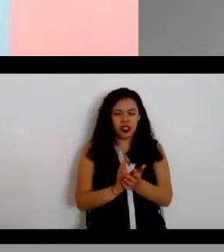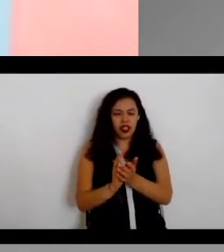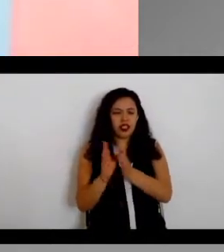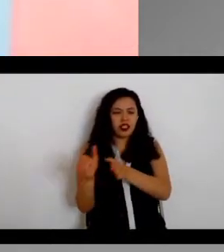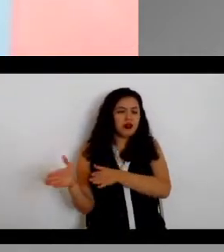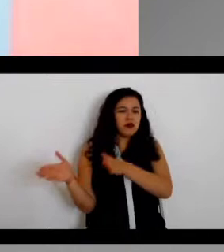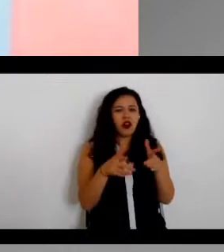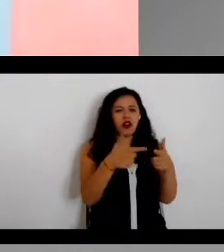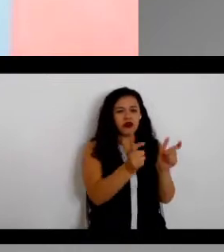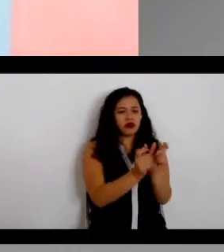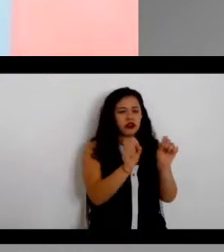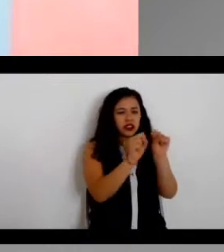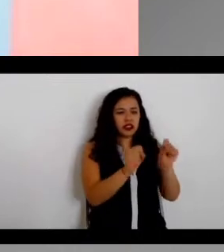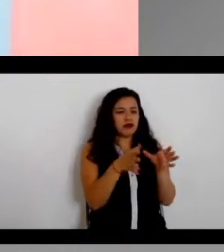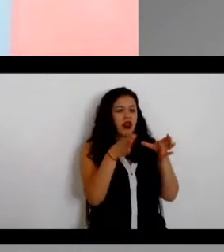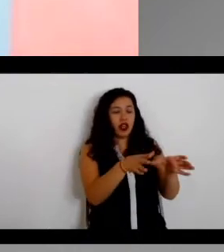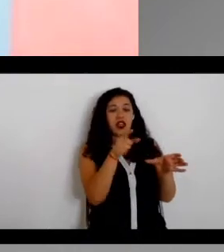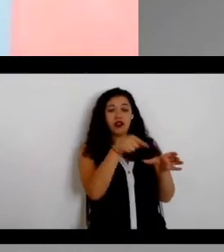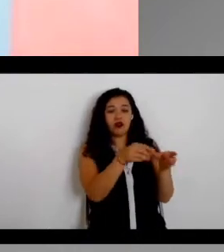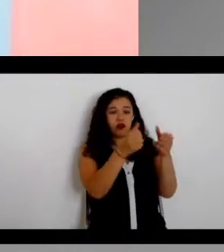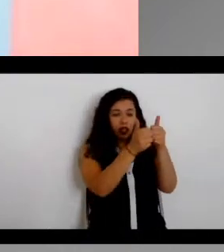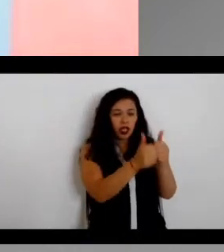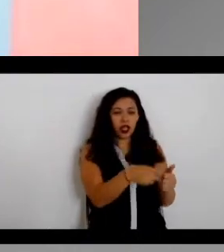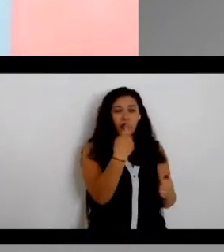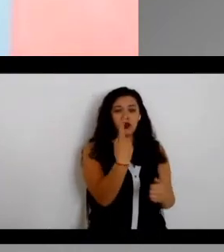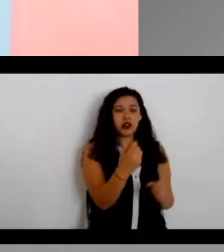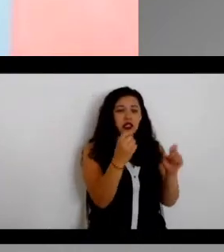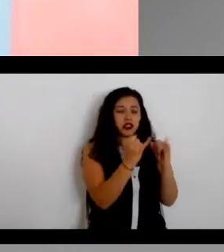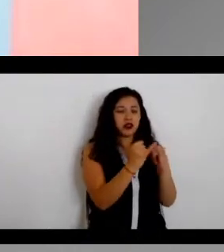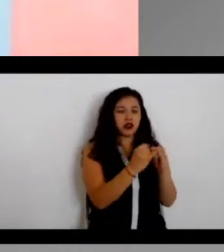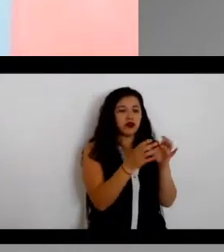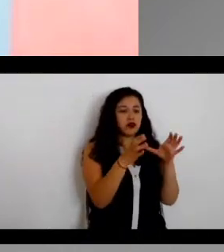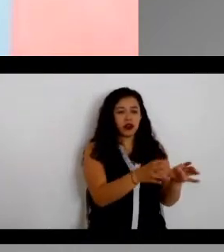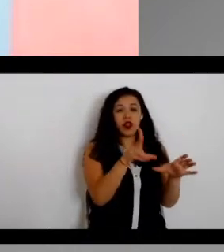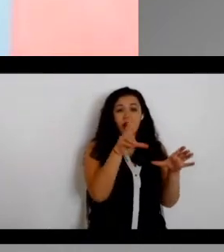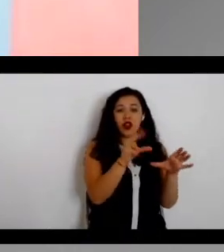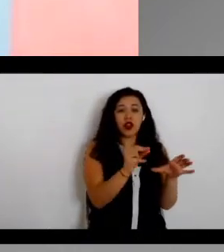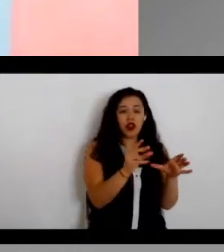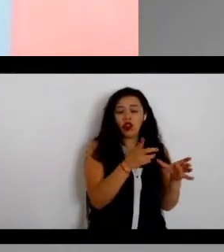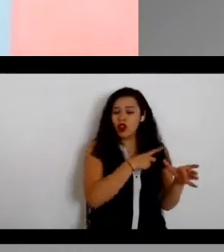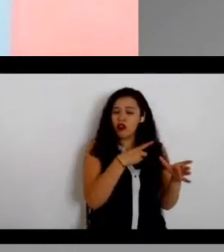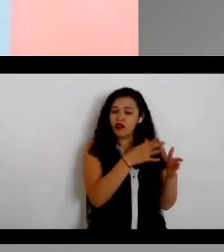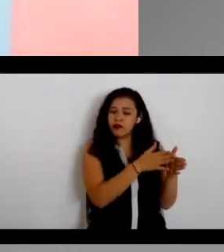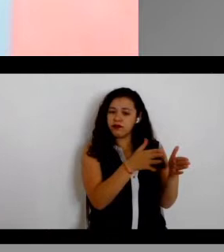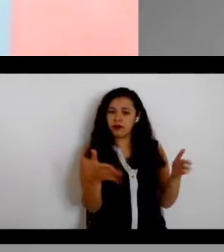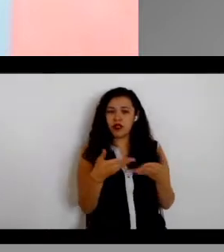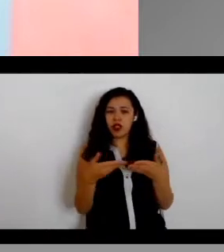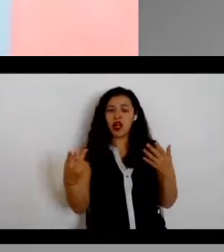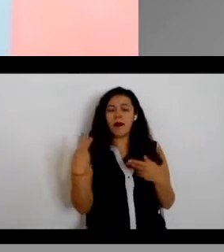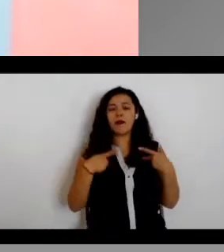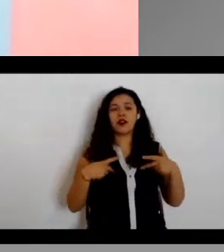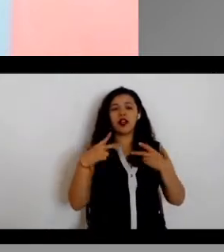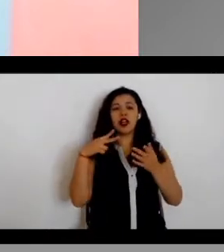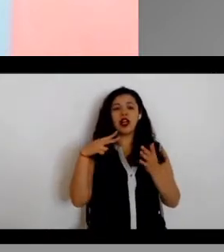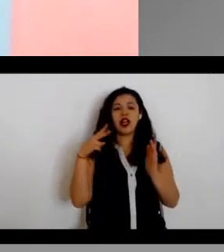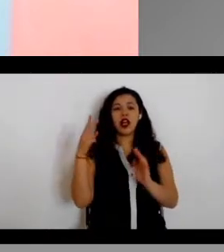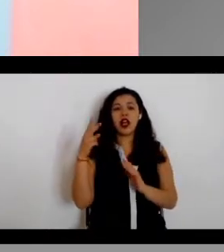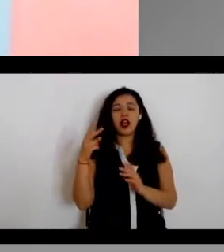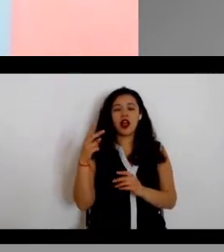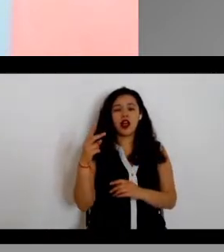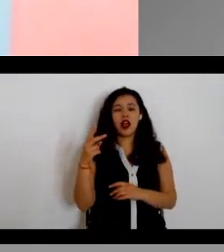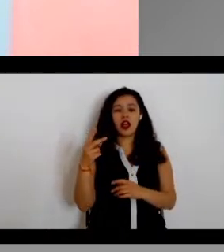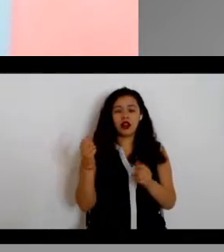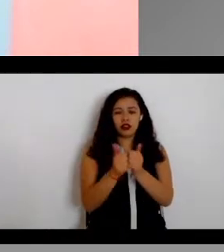solo sistema, en una sola institución. Hoy en pleno 2022 las personas con discapacidad tienen el derecho a